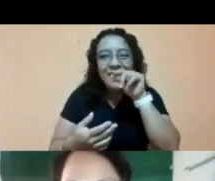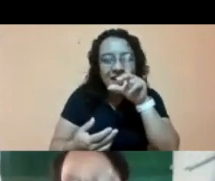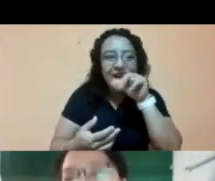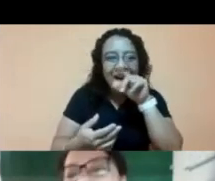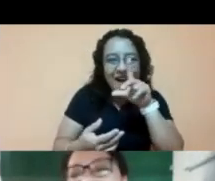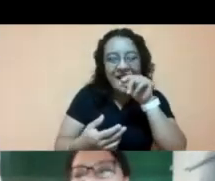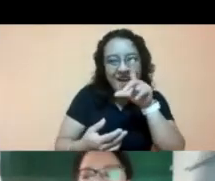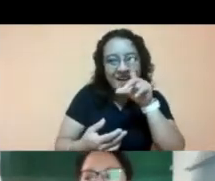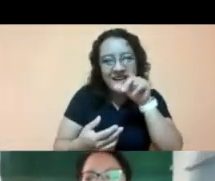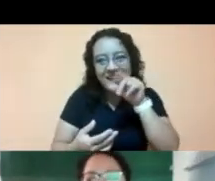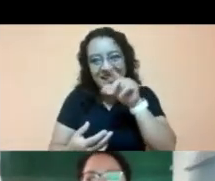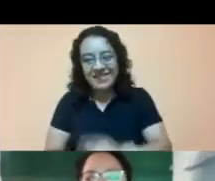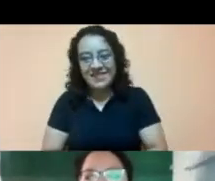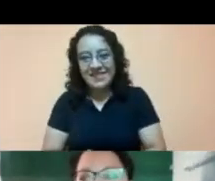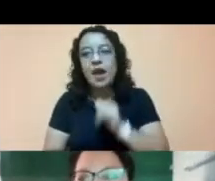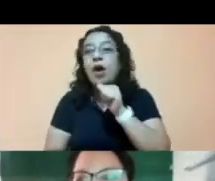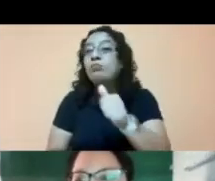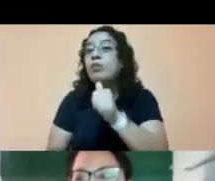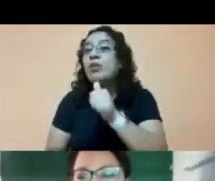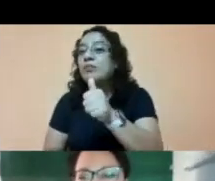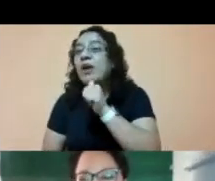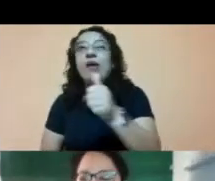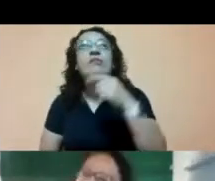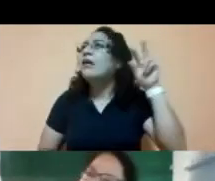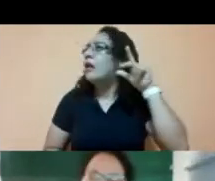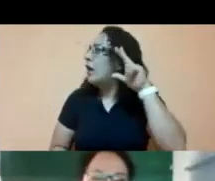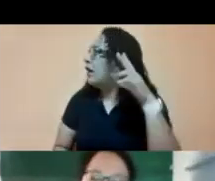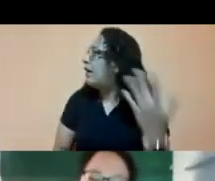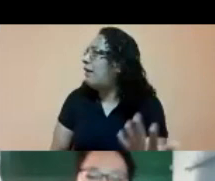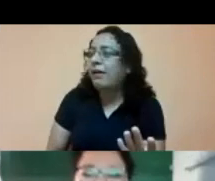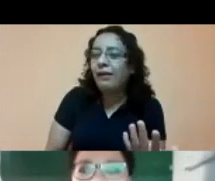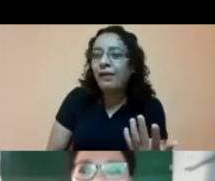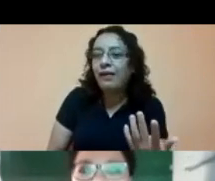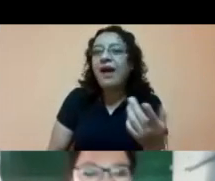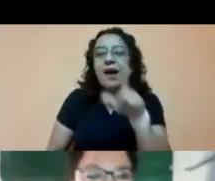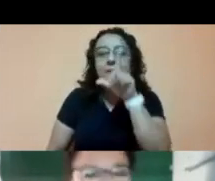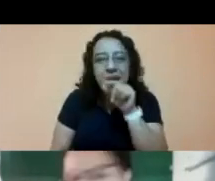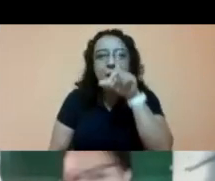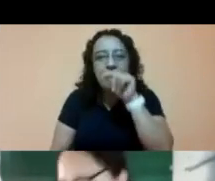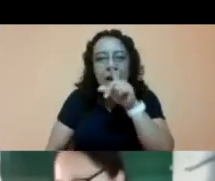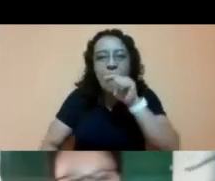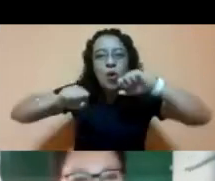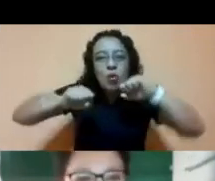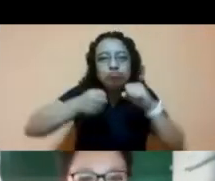Todos, ay, ahí escucho yo unos pollitos. Muy bien, a ver, moviendo